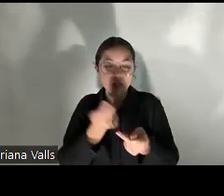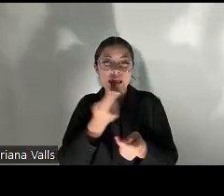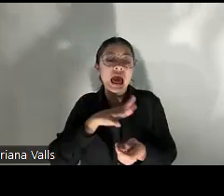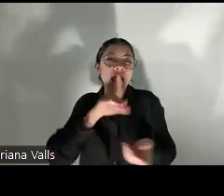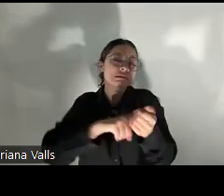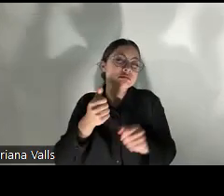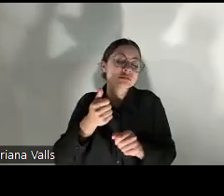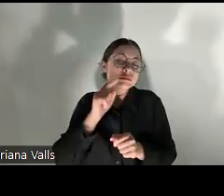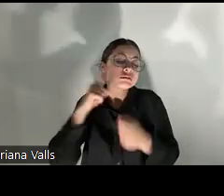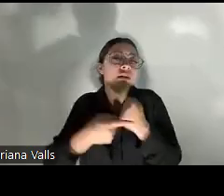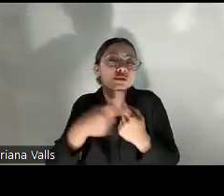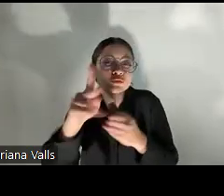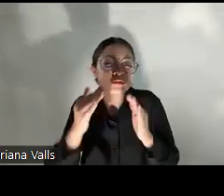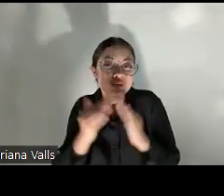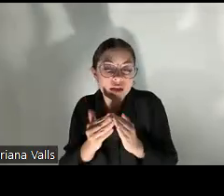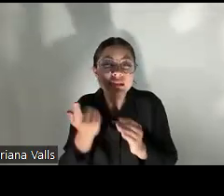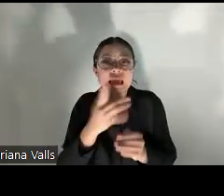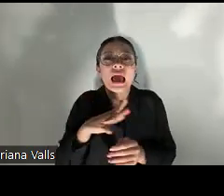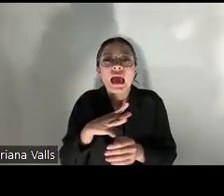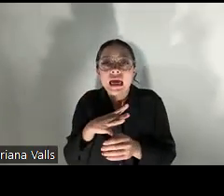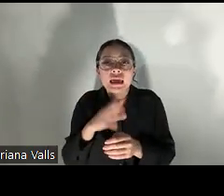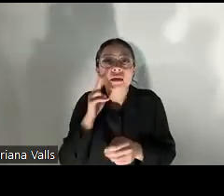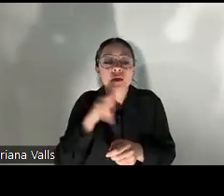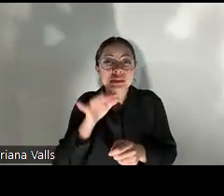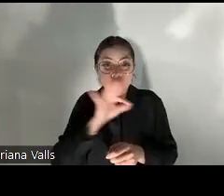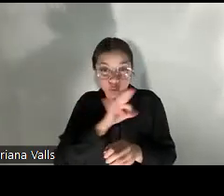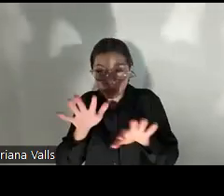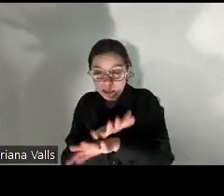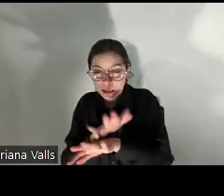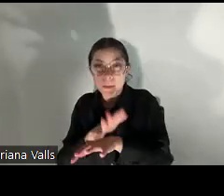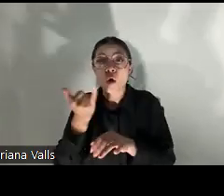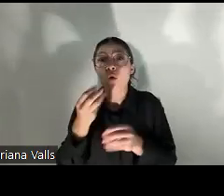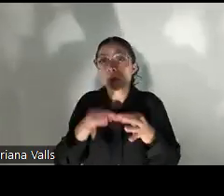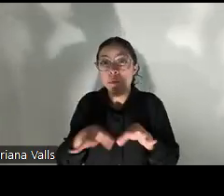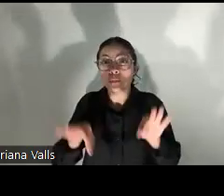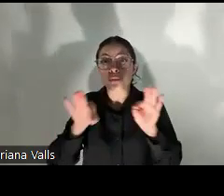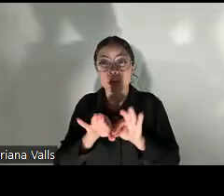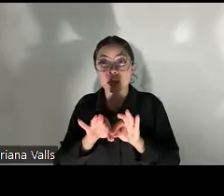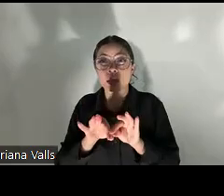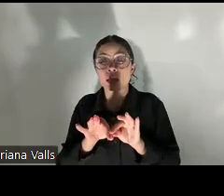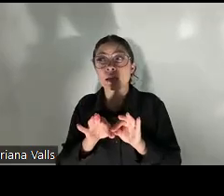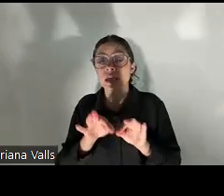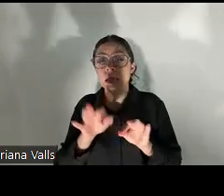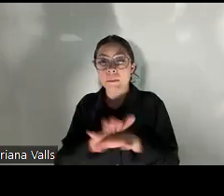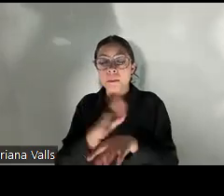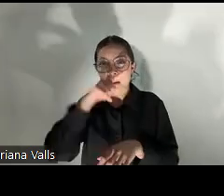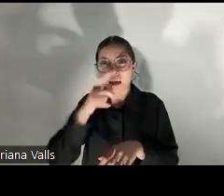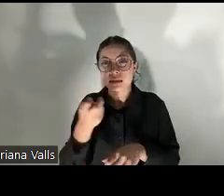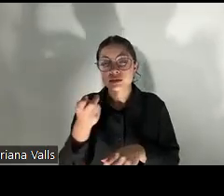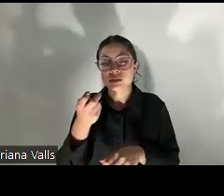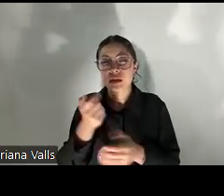riesgo socioambiental, que es un factor modificable y que es muy importante actuar sobre él también en los programas de